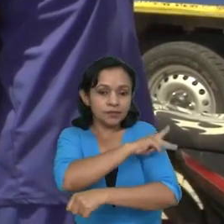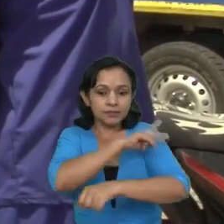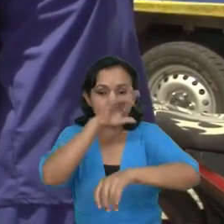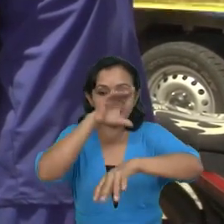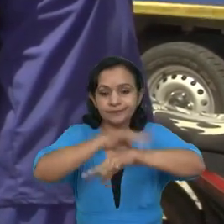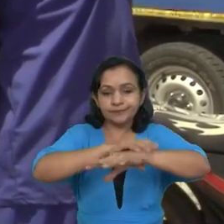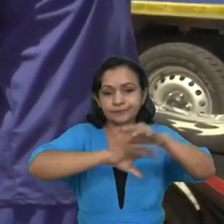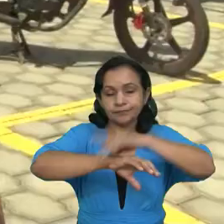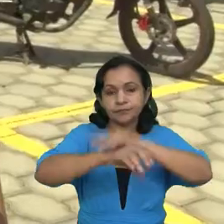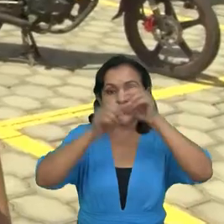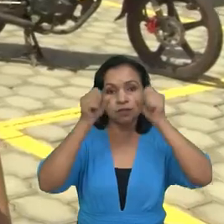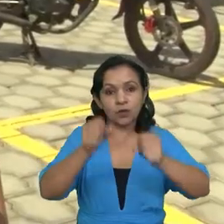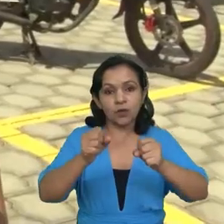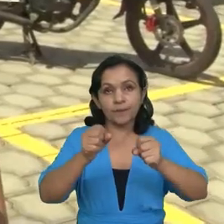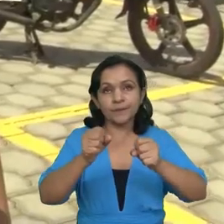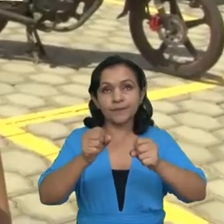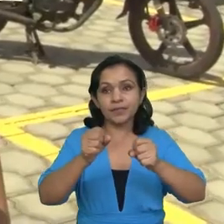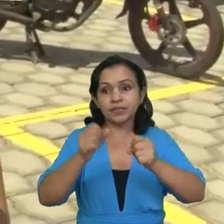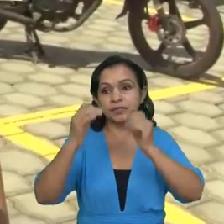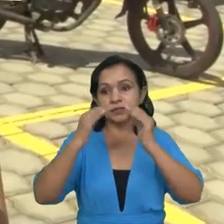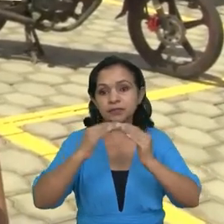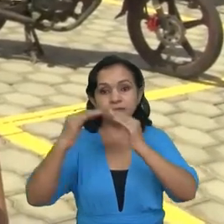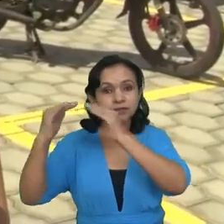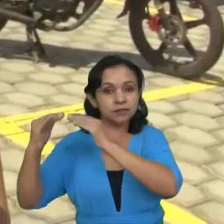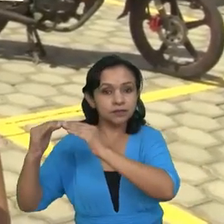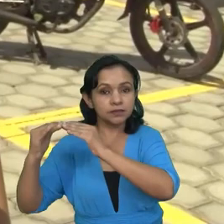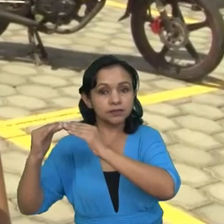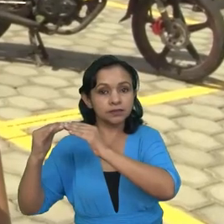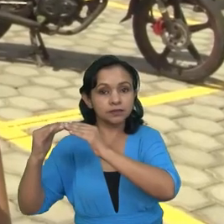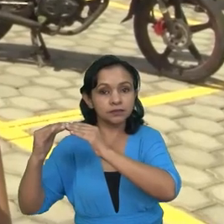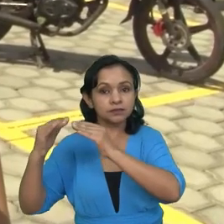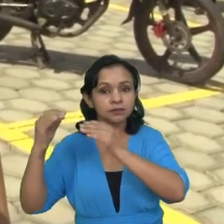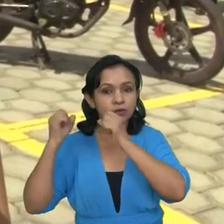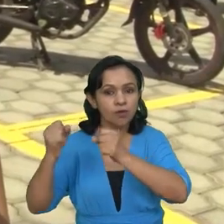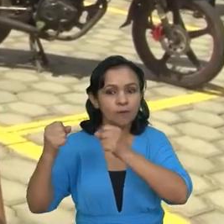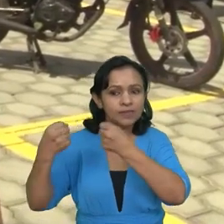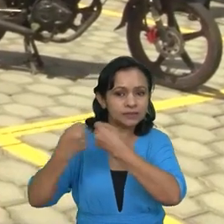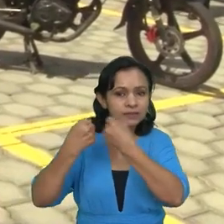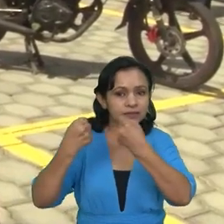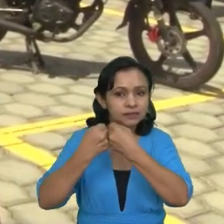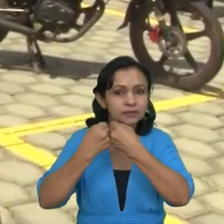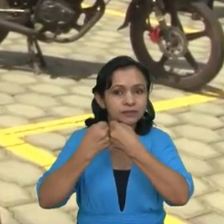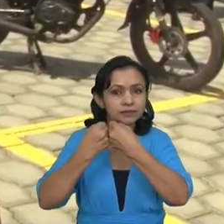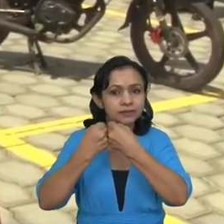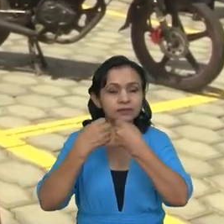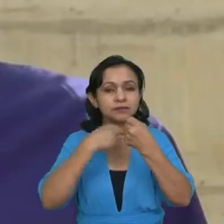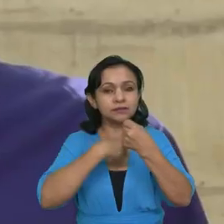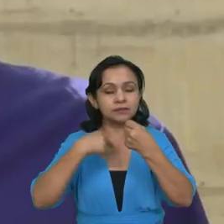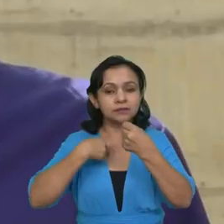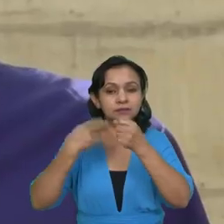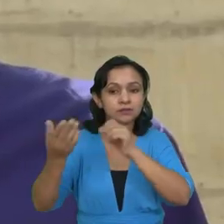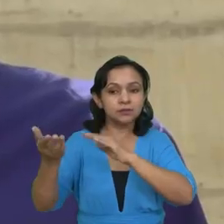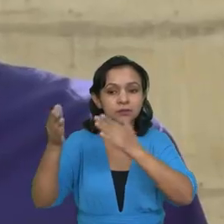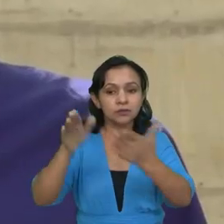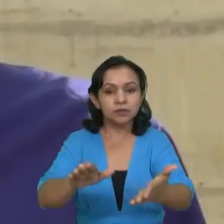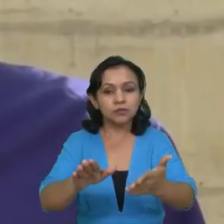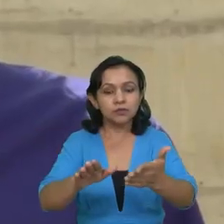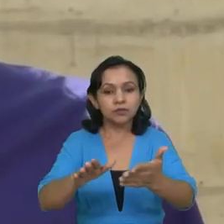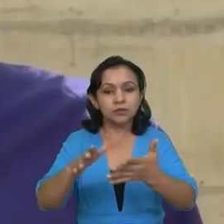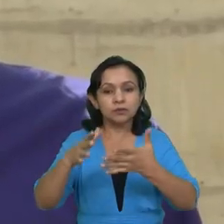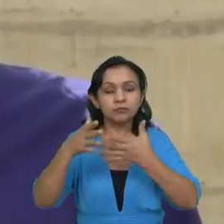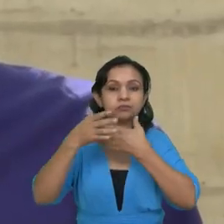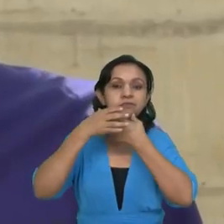israel aguilar señalado por sus vecinos de forcejear con josé ramón lópez y causar su muerte por asfixia